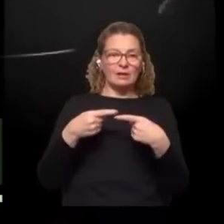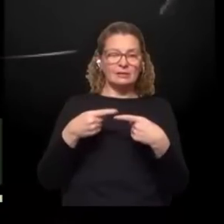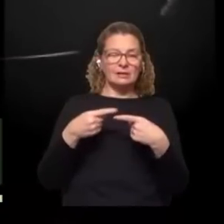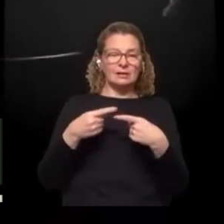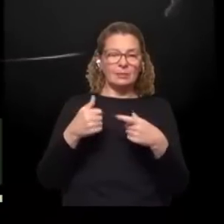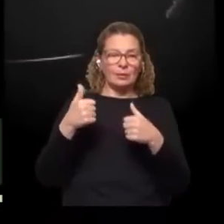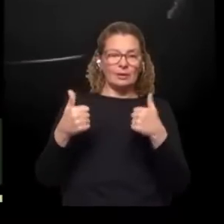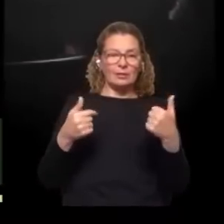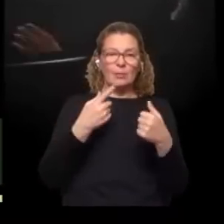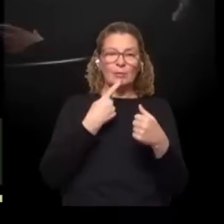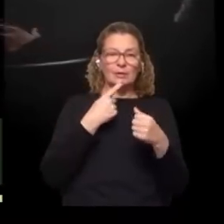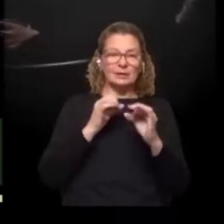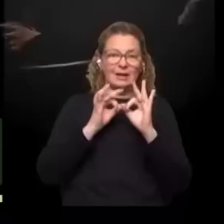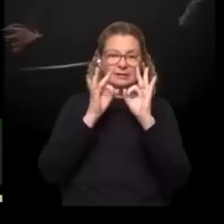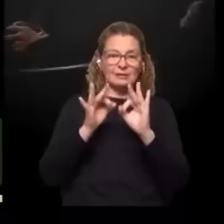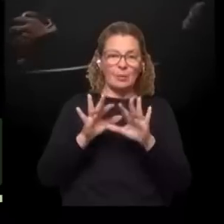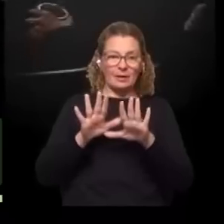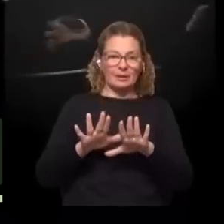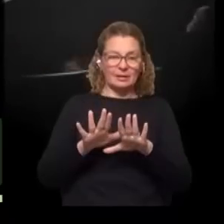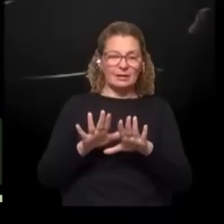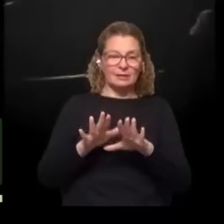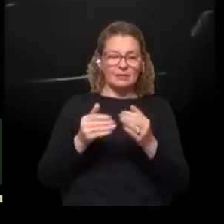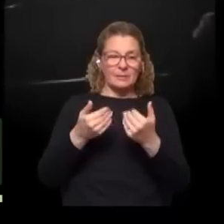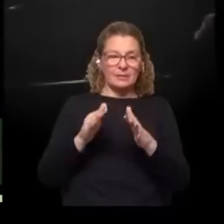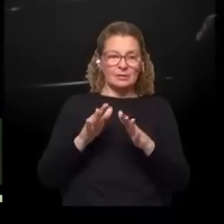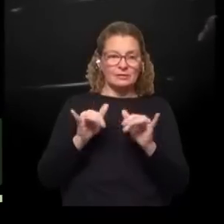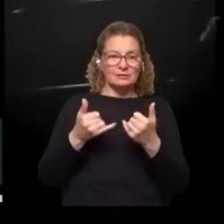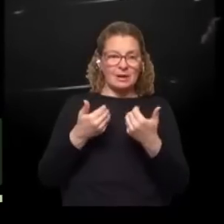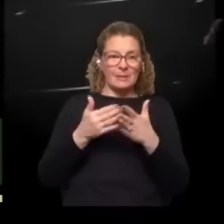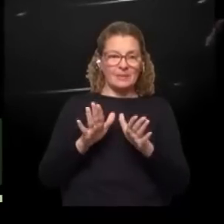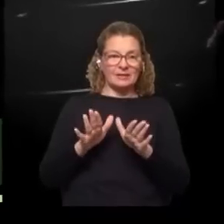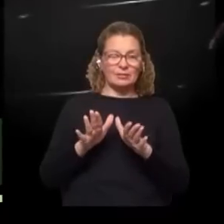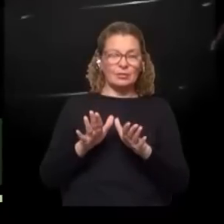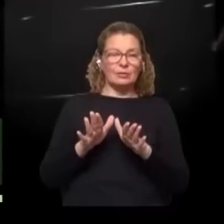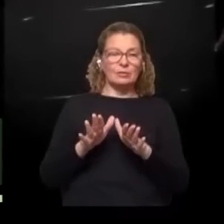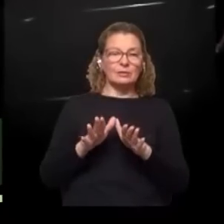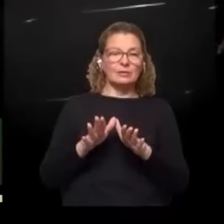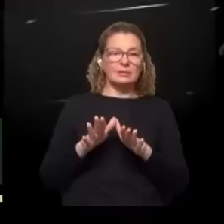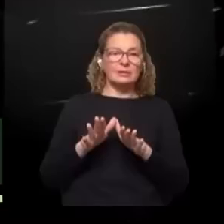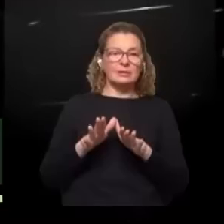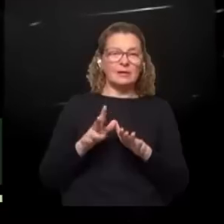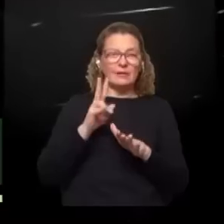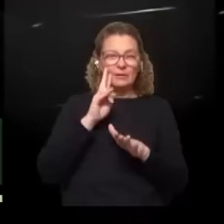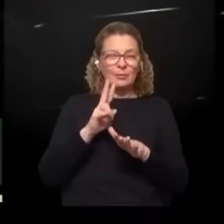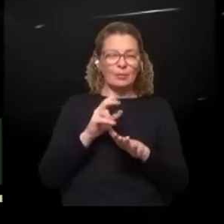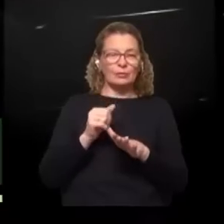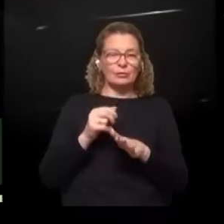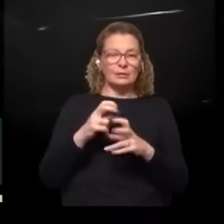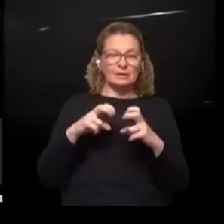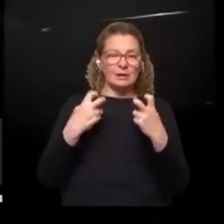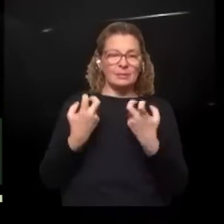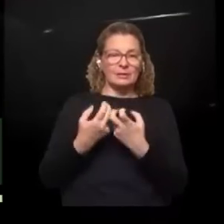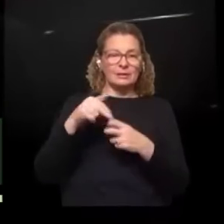llegó para quedarse Esa es la pregunta inicial Y ya comenzó el debate propiamente dicho y tenemos en la mesa